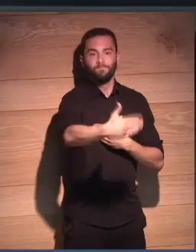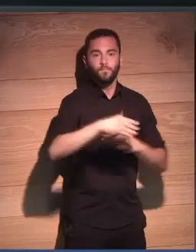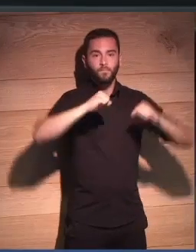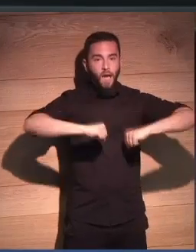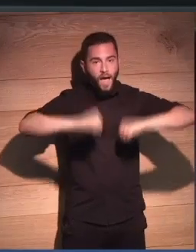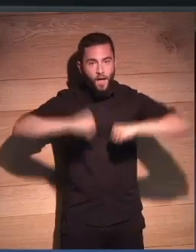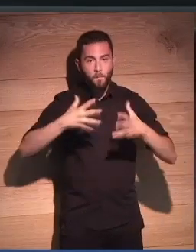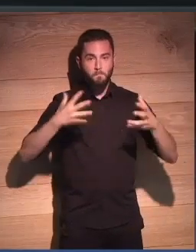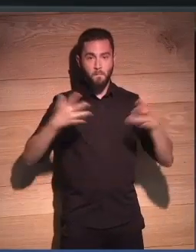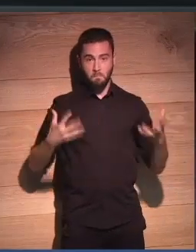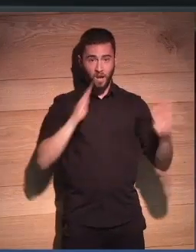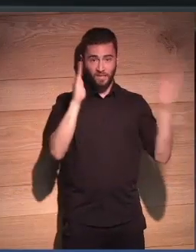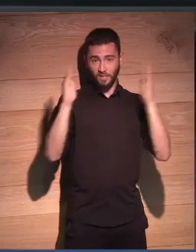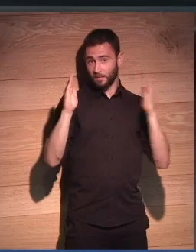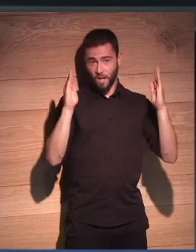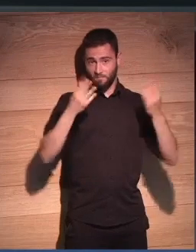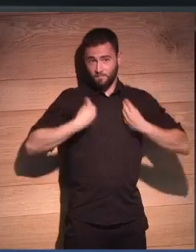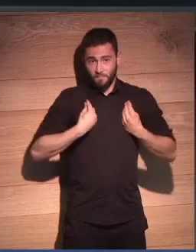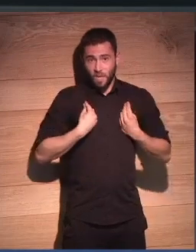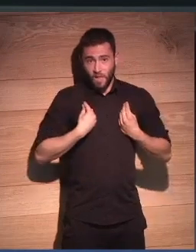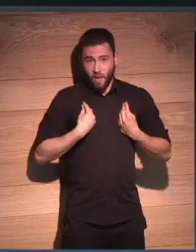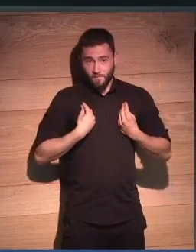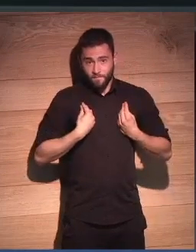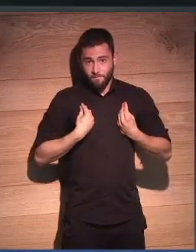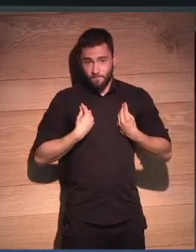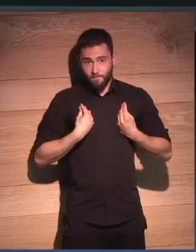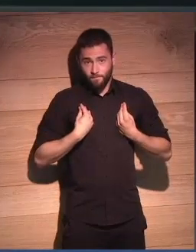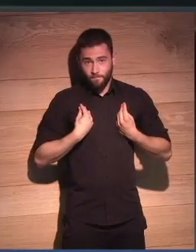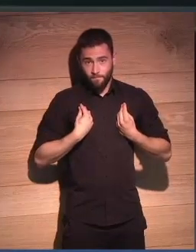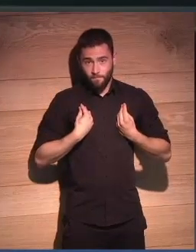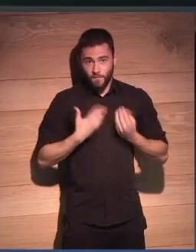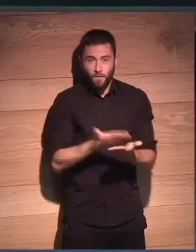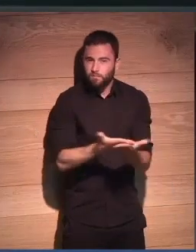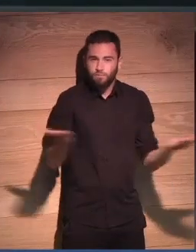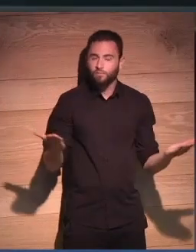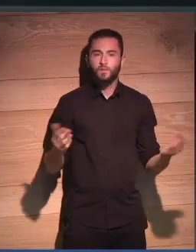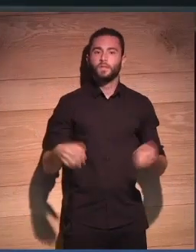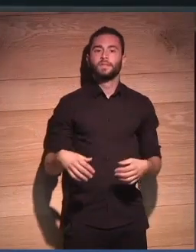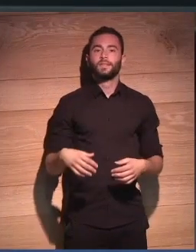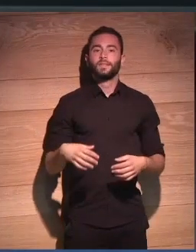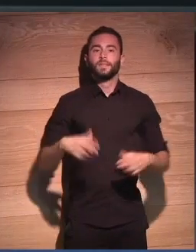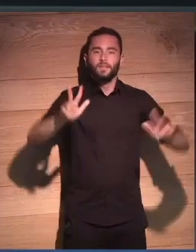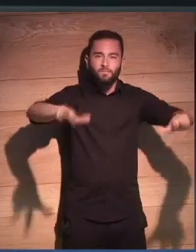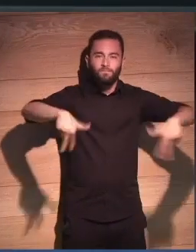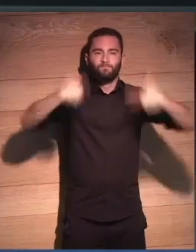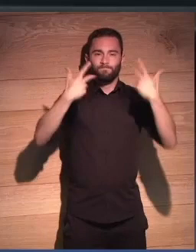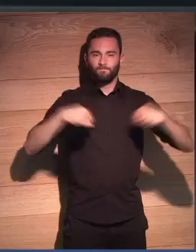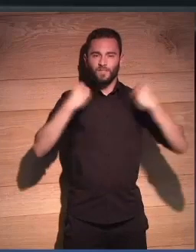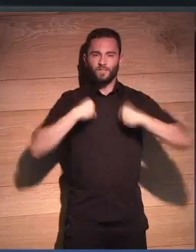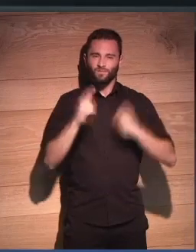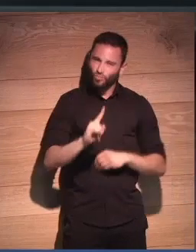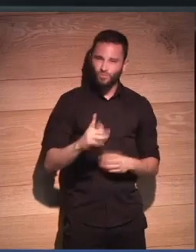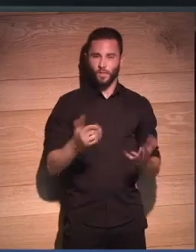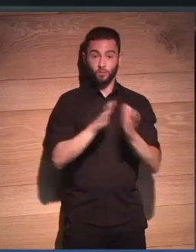esa etapa de la vida que realmente no nos dejan disfrutarlo mucho. Y yo creo que este libro,